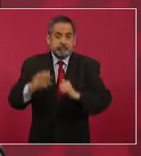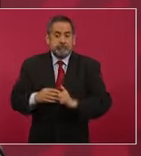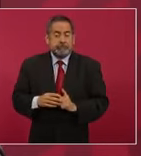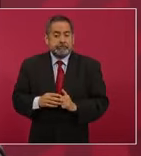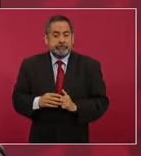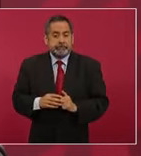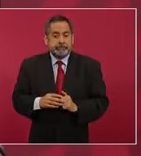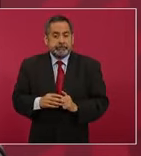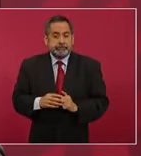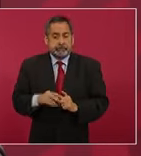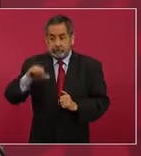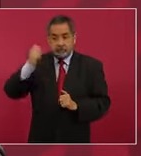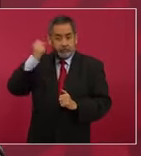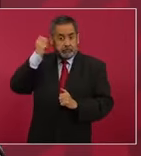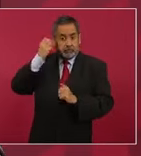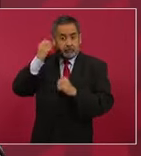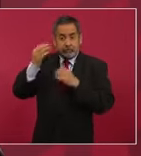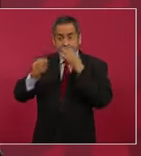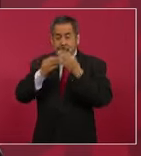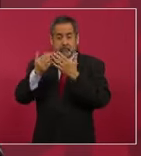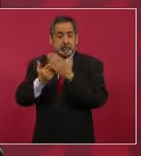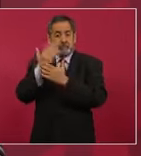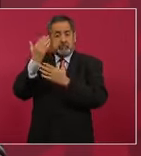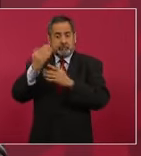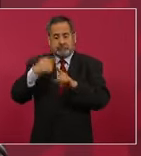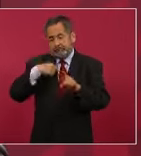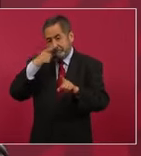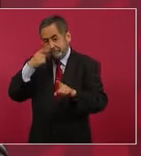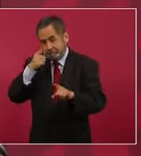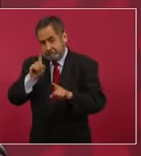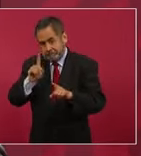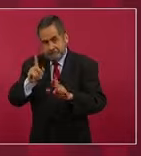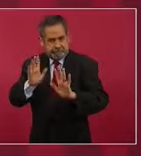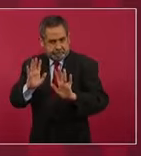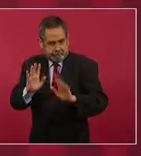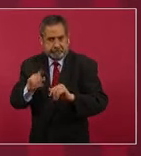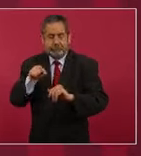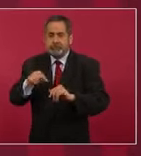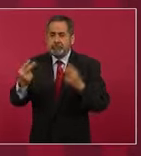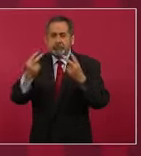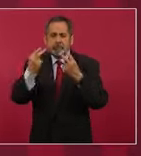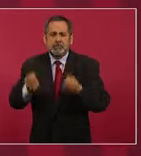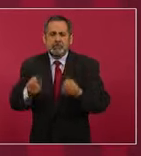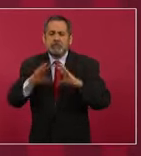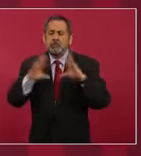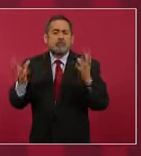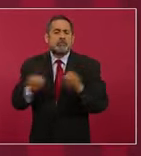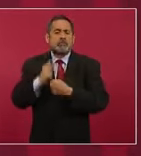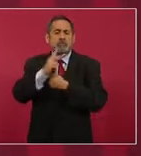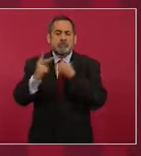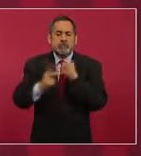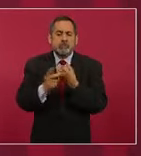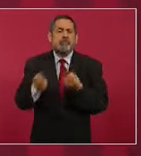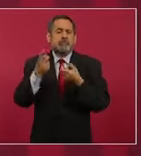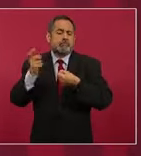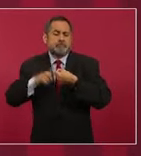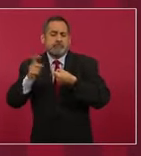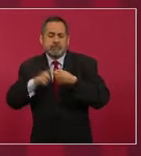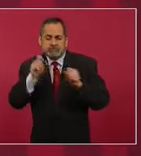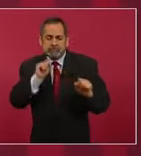Esta conferencia de prensa no es para presumir, pero la ven en todo el país, o